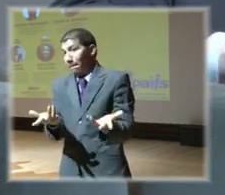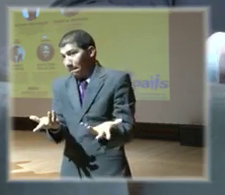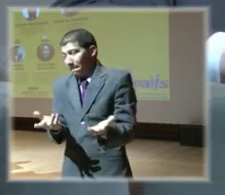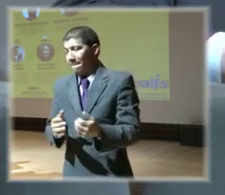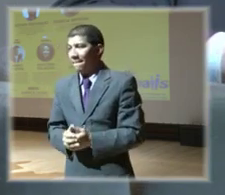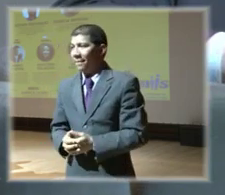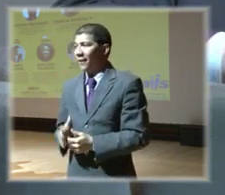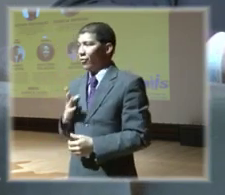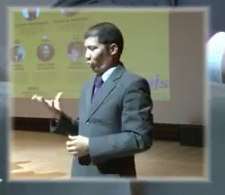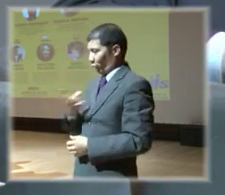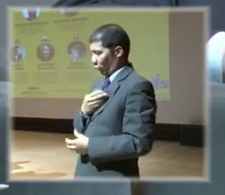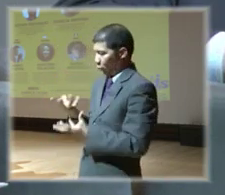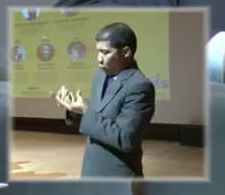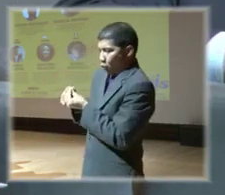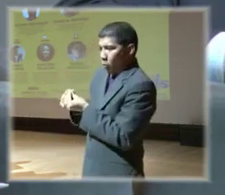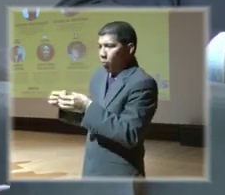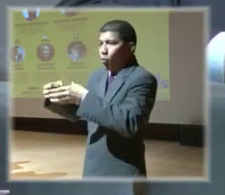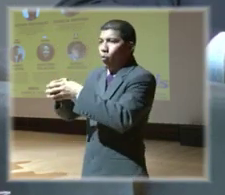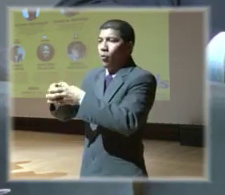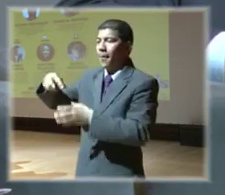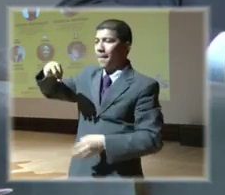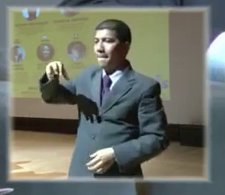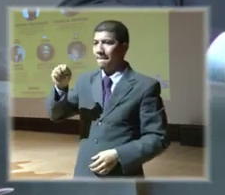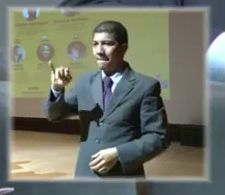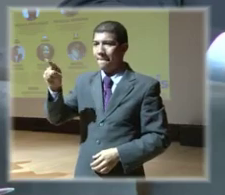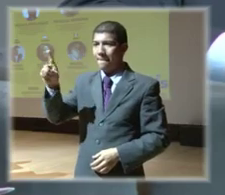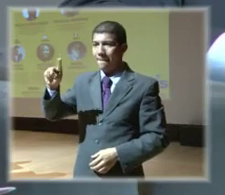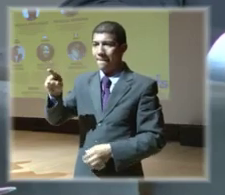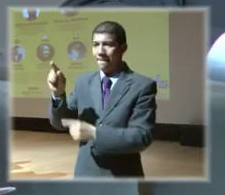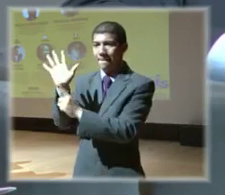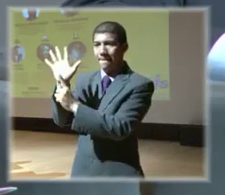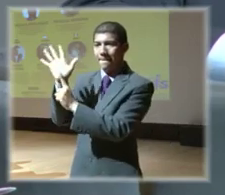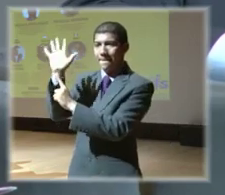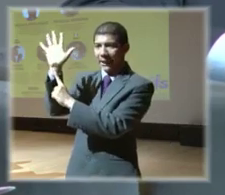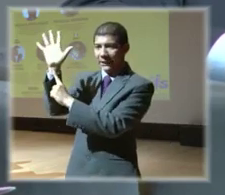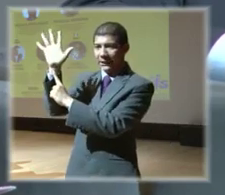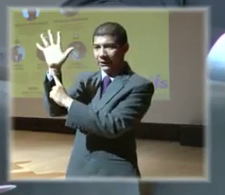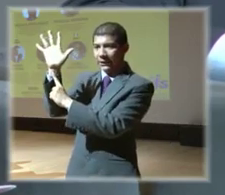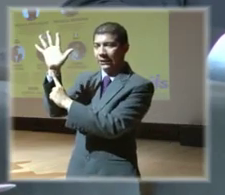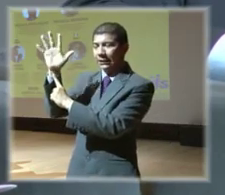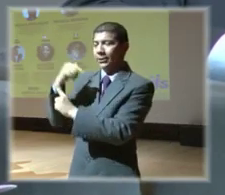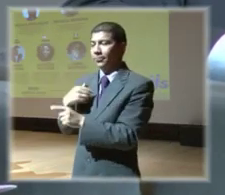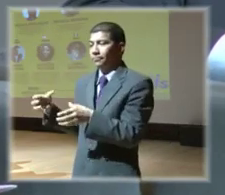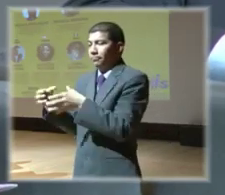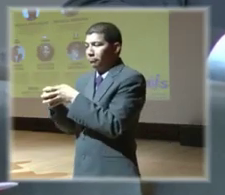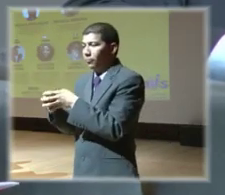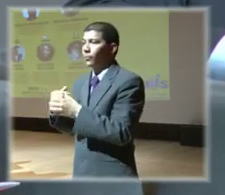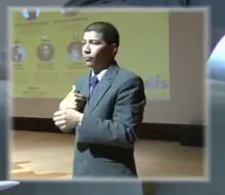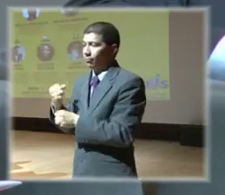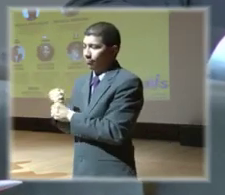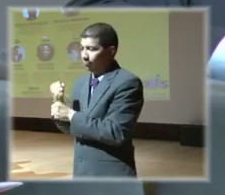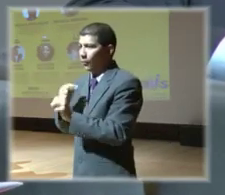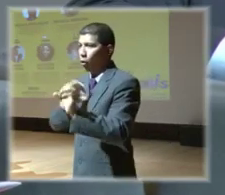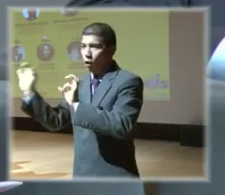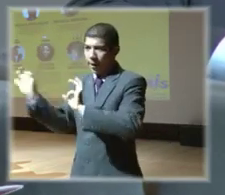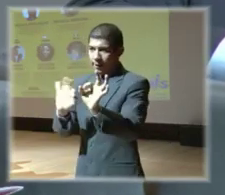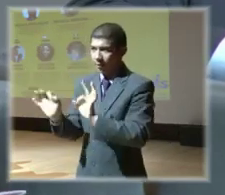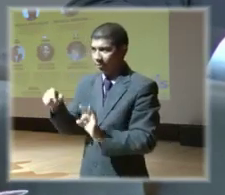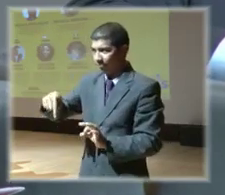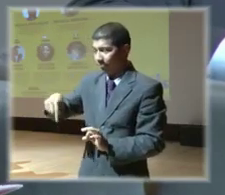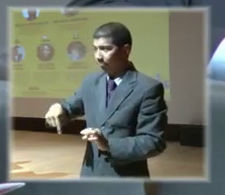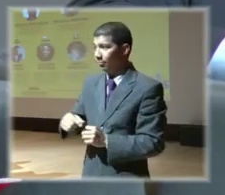para el equipo de país, a quienes agradezco particularmente su arduo trabajo en la organización de este evento, poder tener en un solo lugar